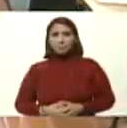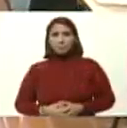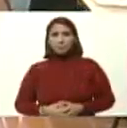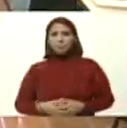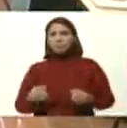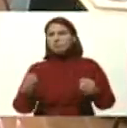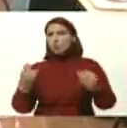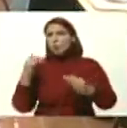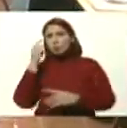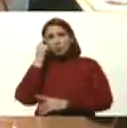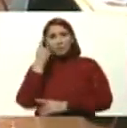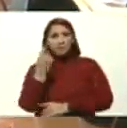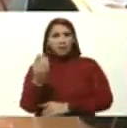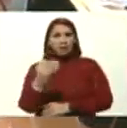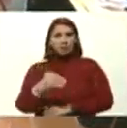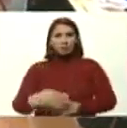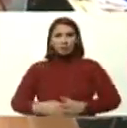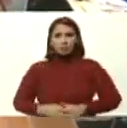¿Cuántos días faltan